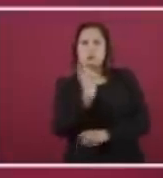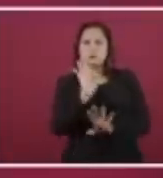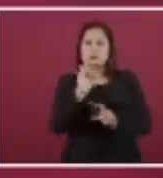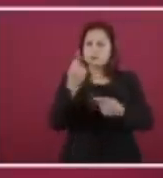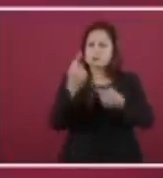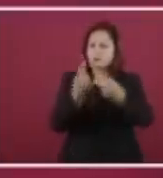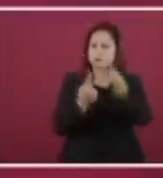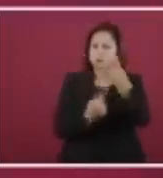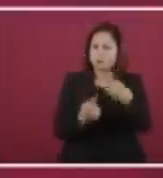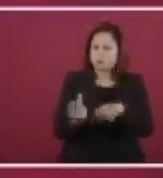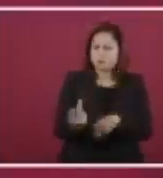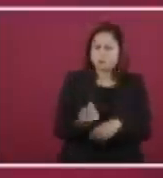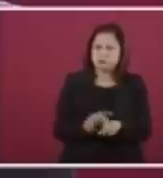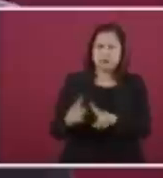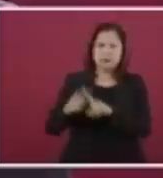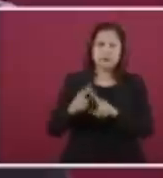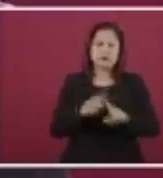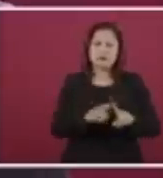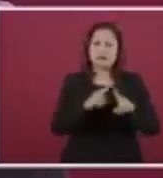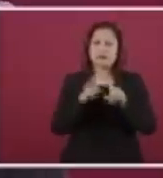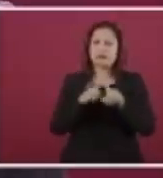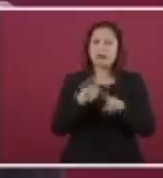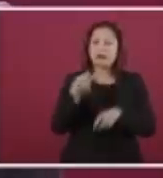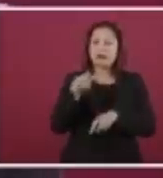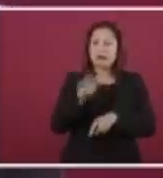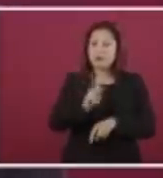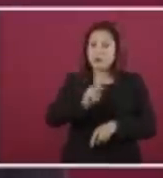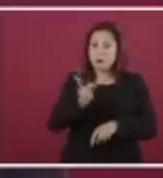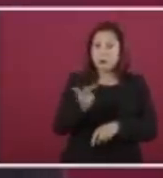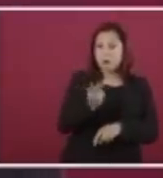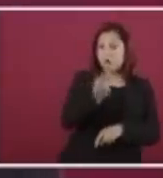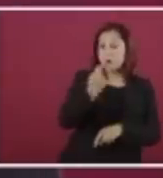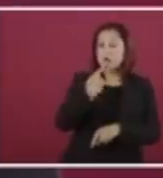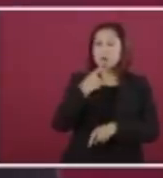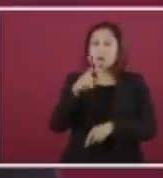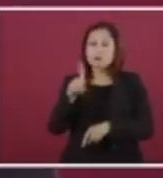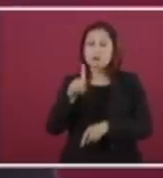con mucho profesionalismo, con mucha objetividad.